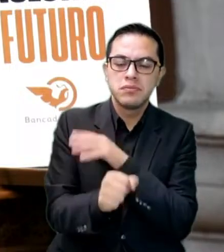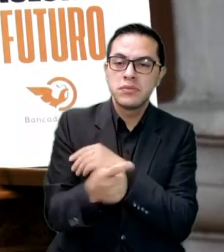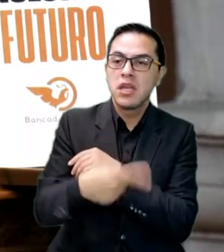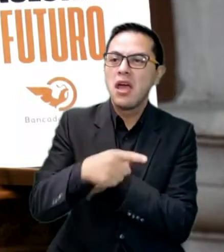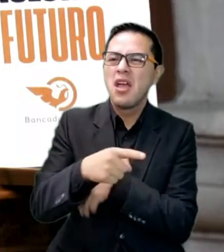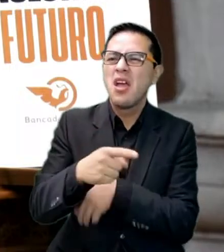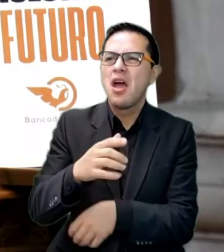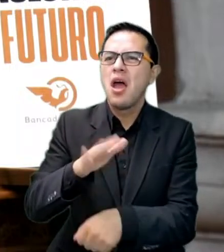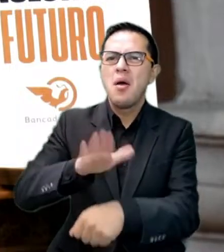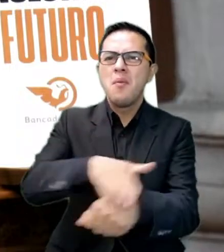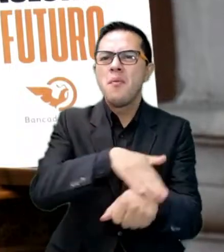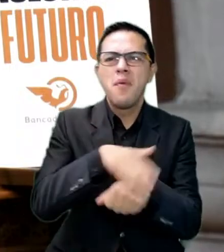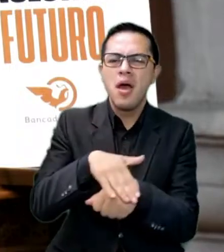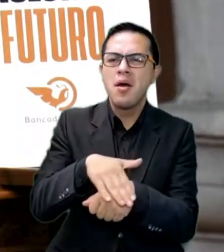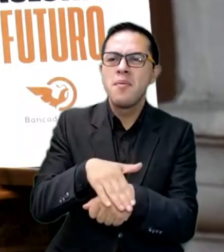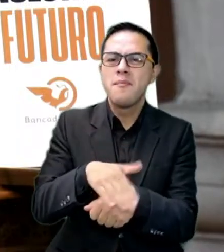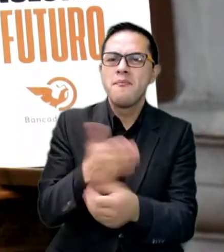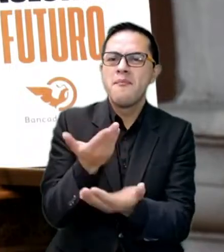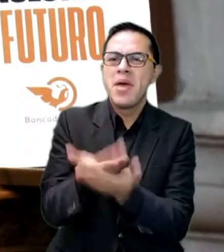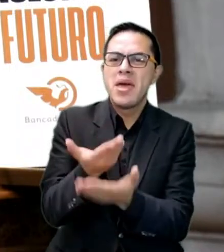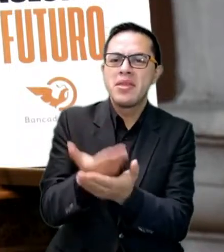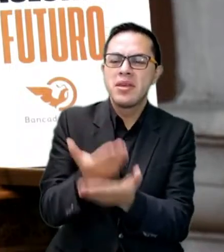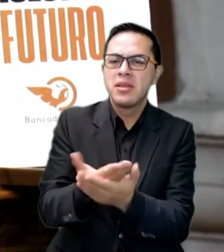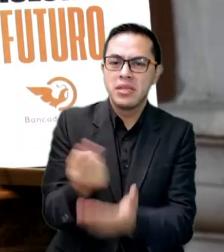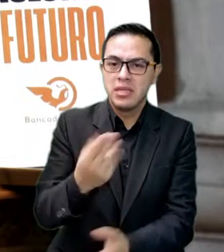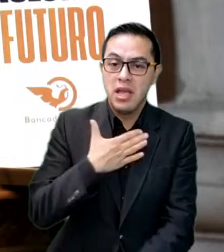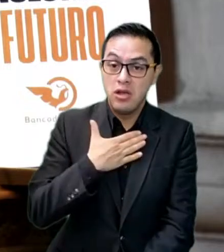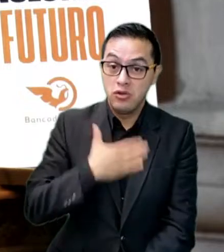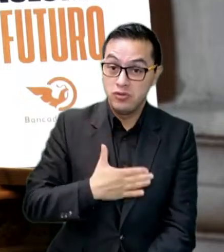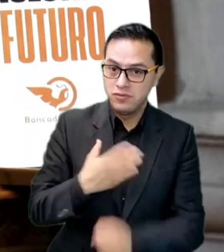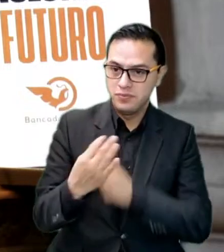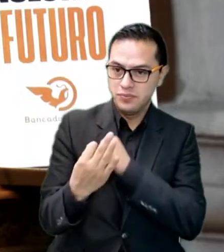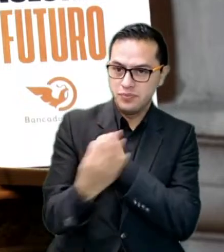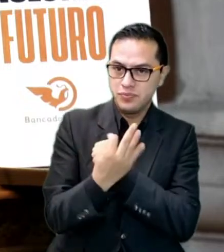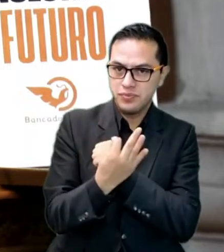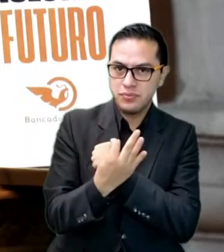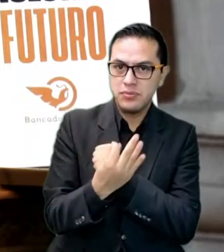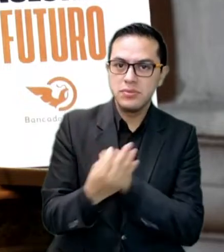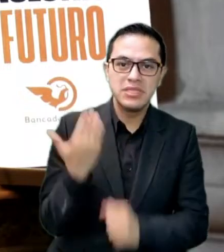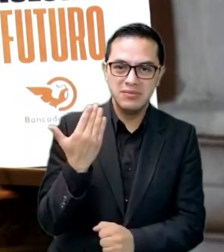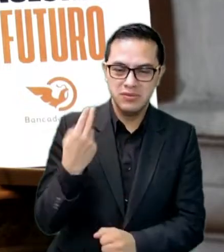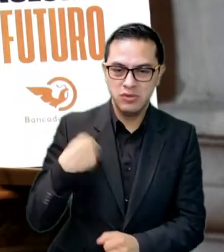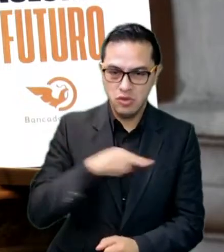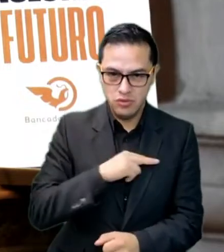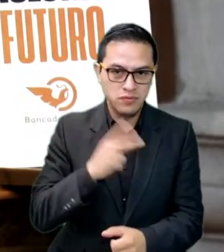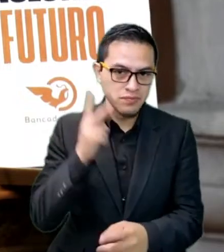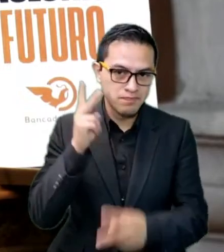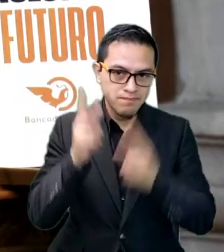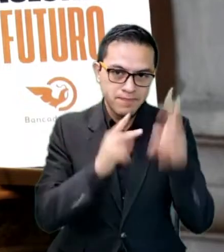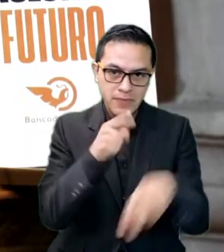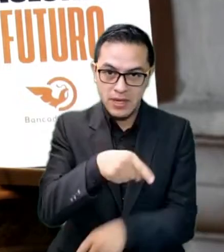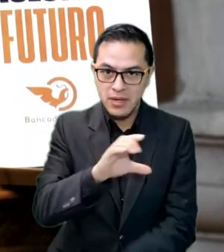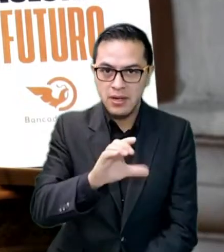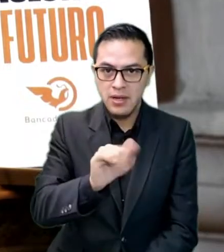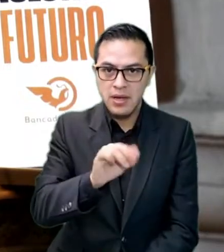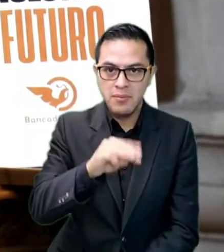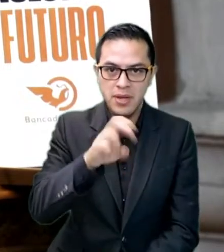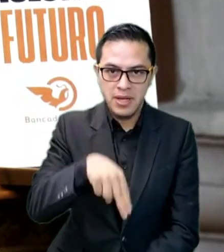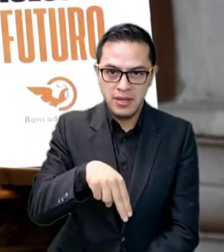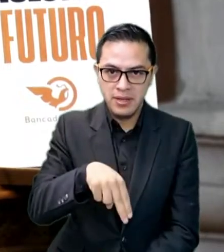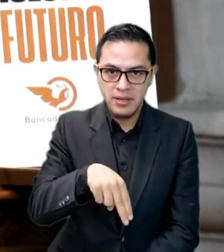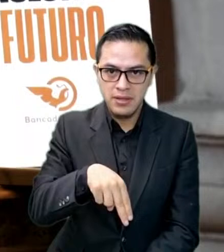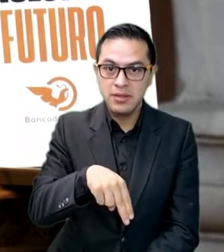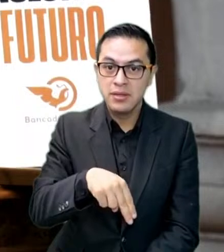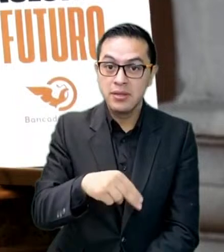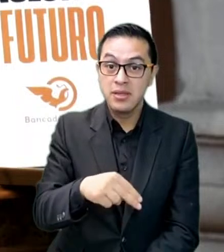unos días, como les comento, visitamos. Carmen lleva 18 años en prisión acusada de